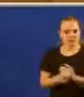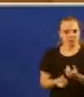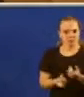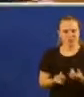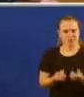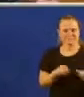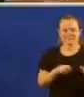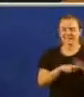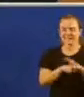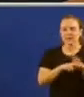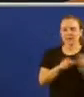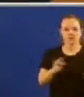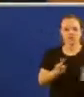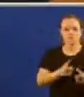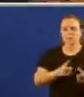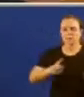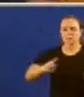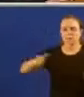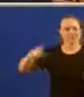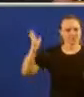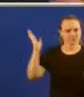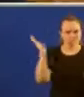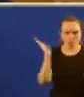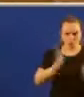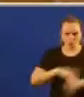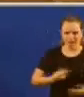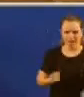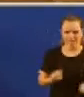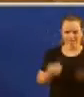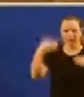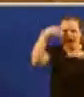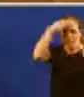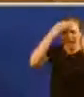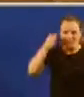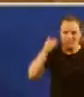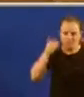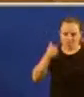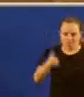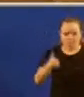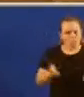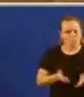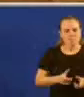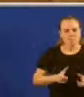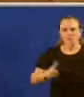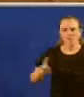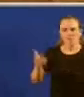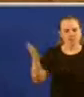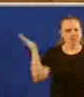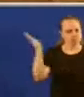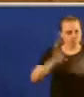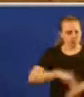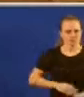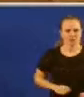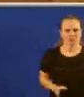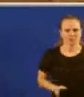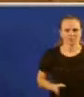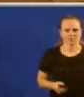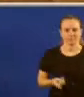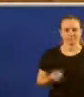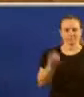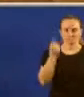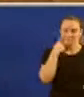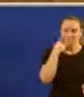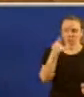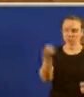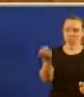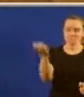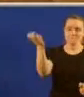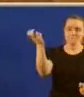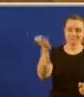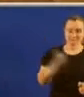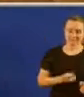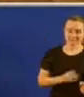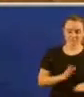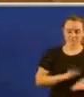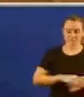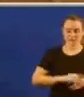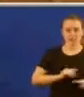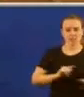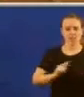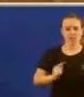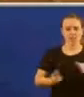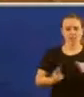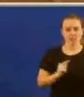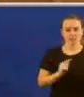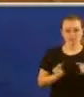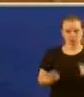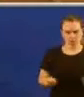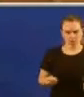de recursos nin hai unha maior atención por parte da xunta de Galiza. Fíxese, ven a este debate e resulta que no programa